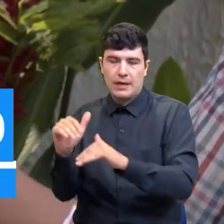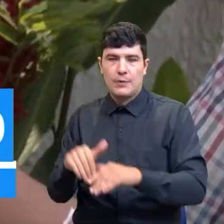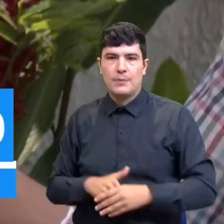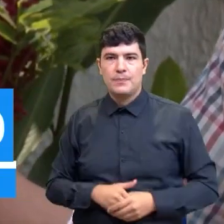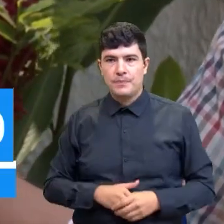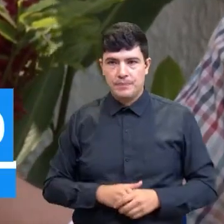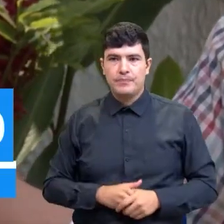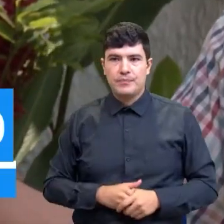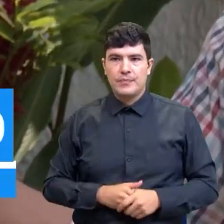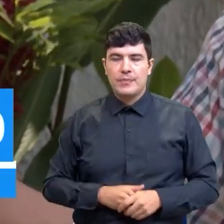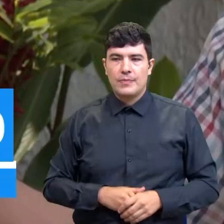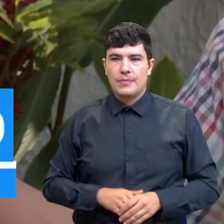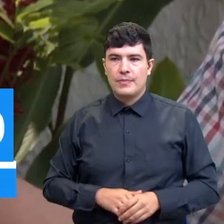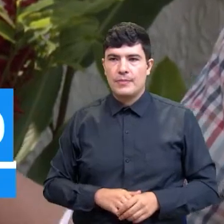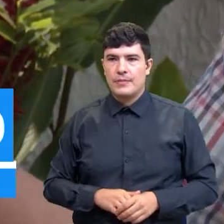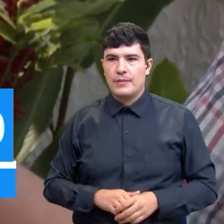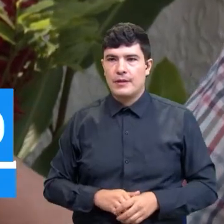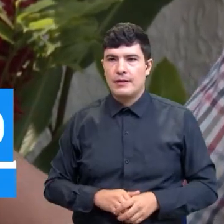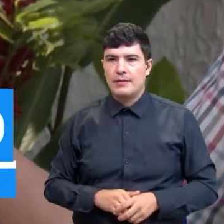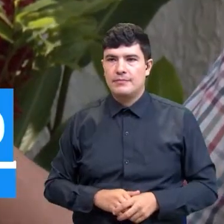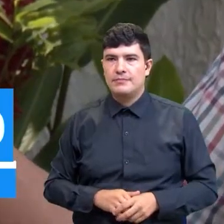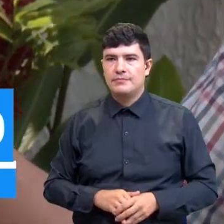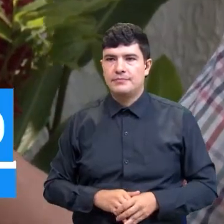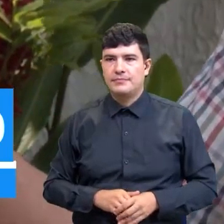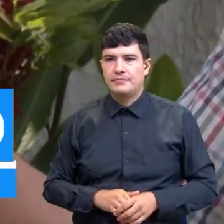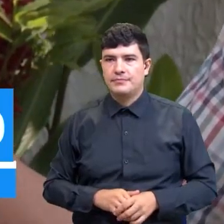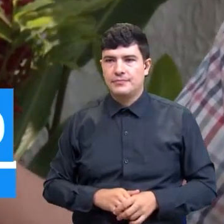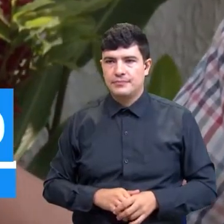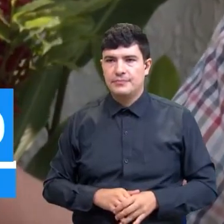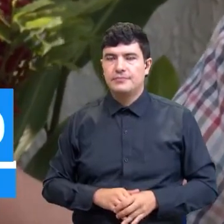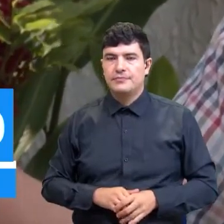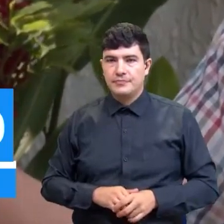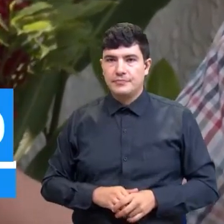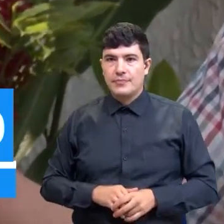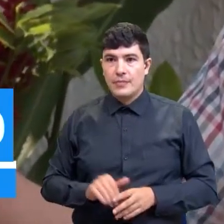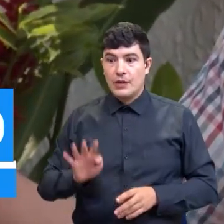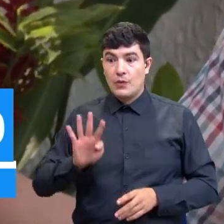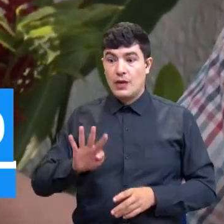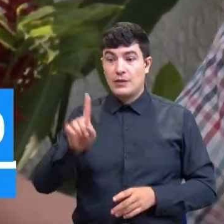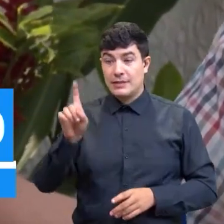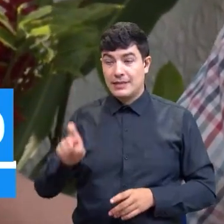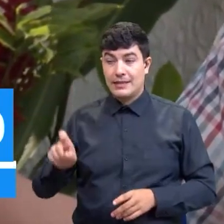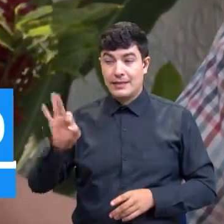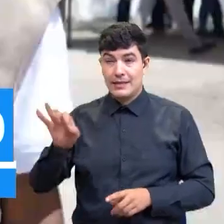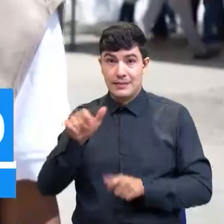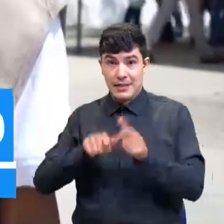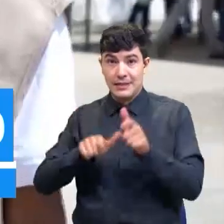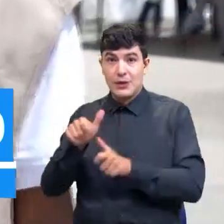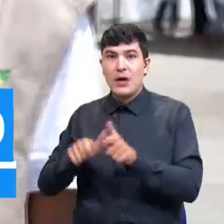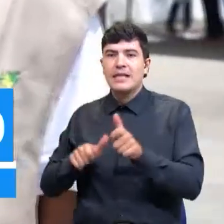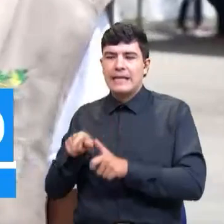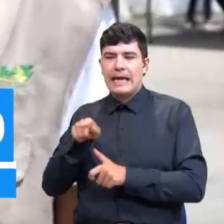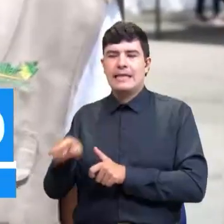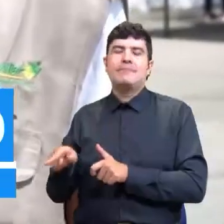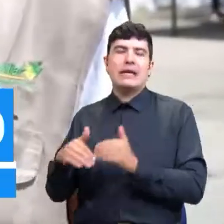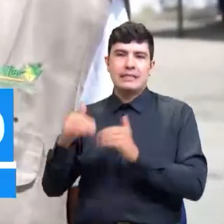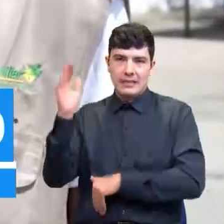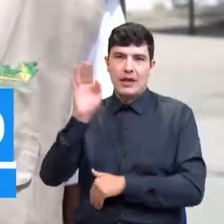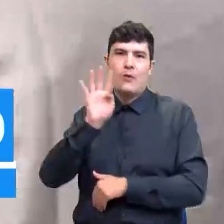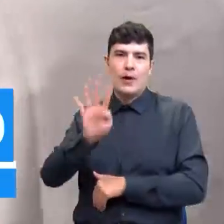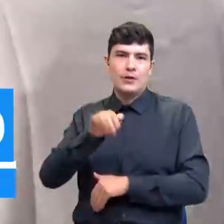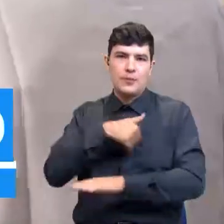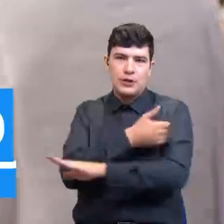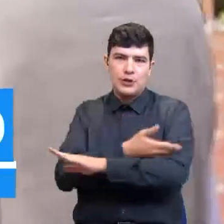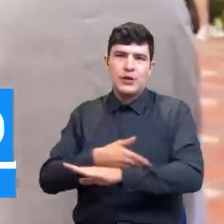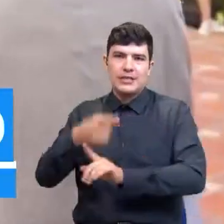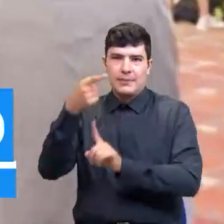24.563 personas esto no genera realmente inclusión social el superintendente Muchísimas